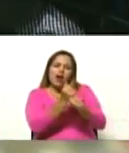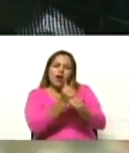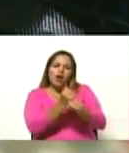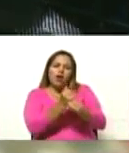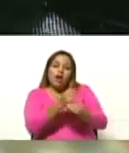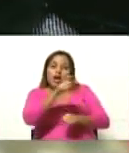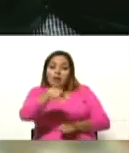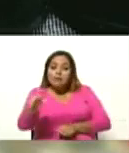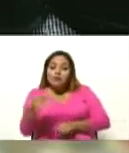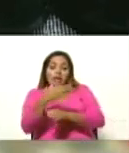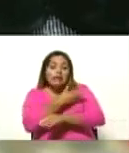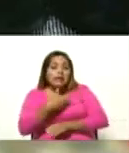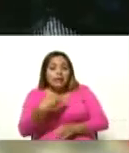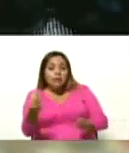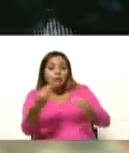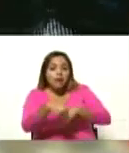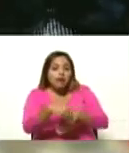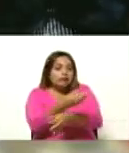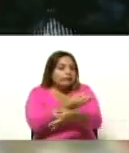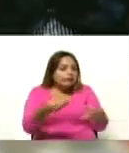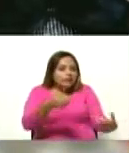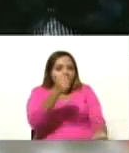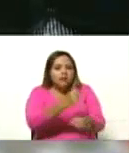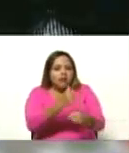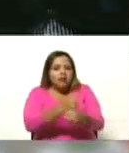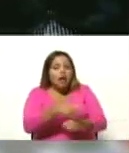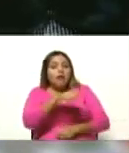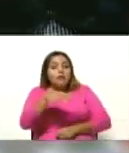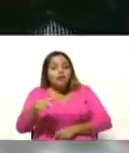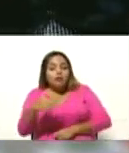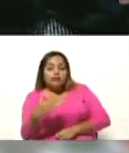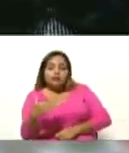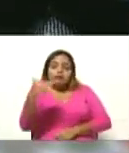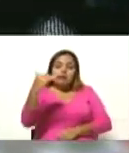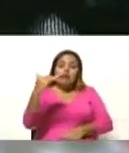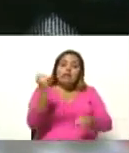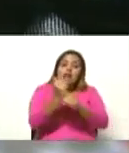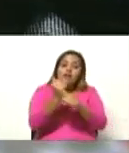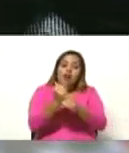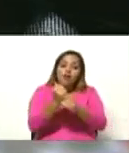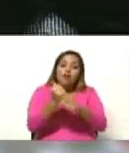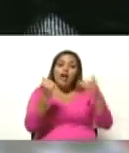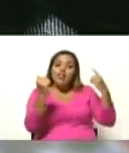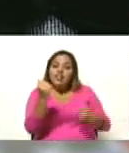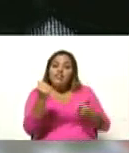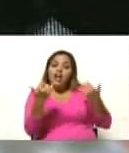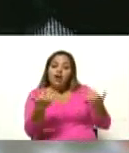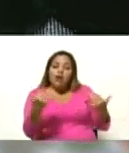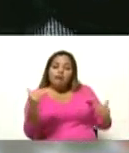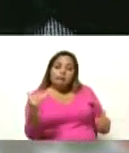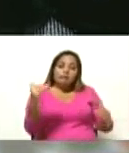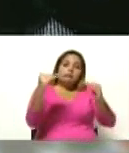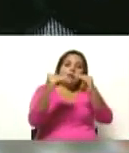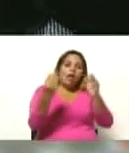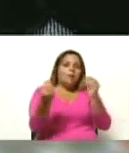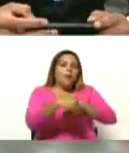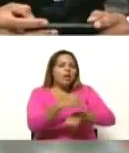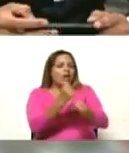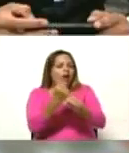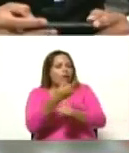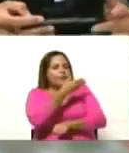expectativas de la gente. La gente tiene expectativas por encima de la gestión por ahora. Vamos con